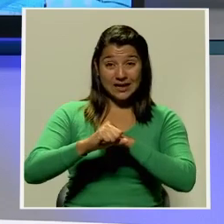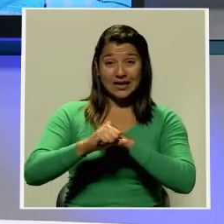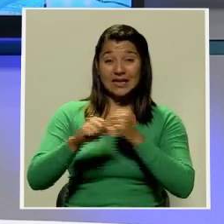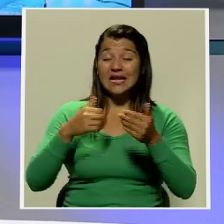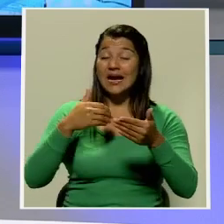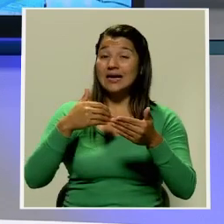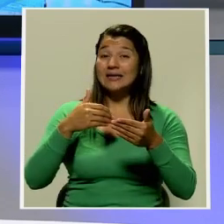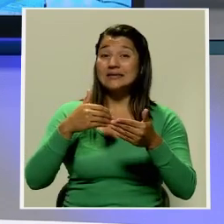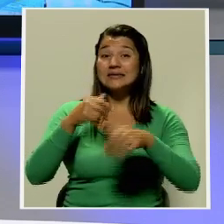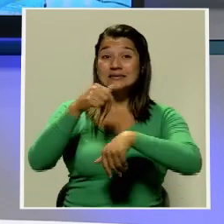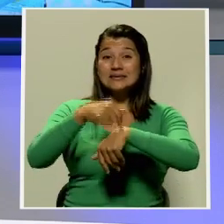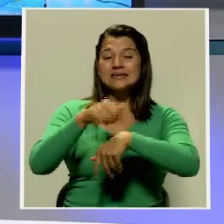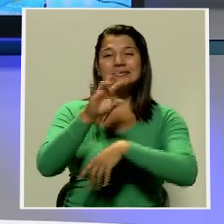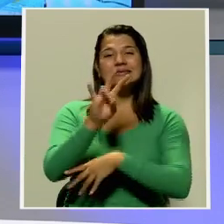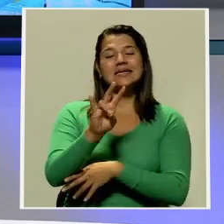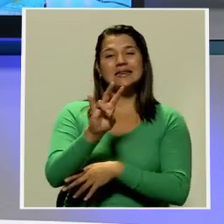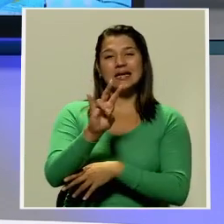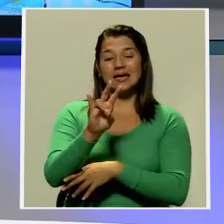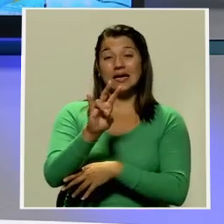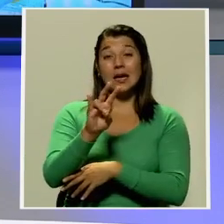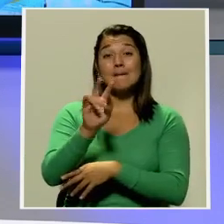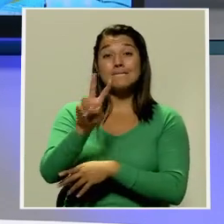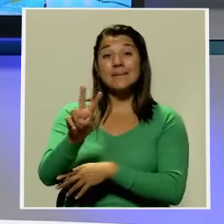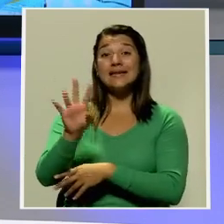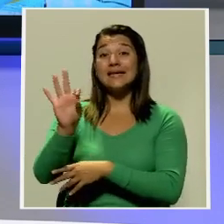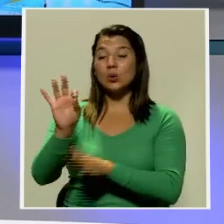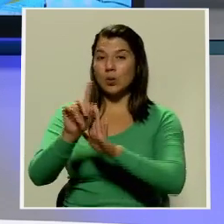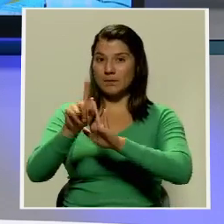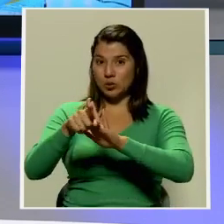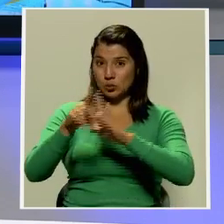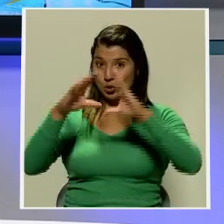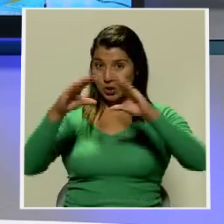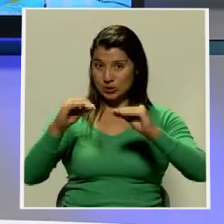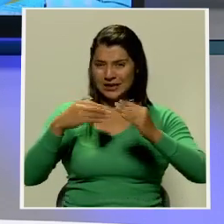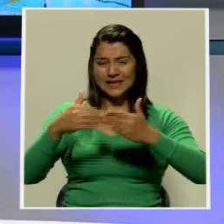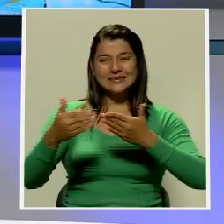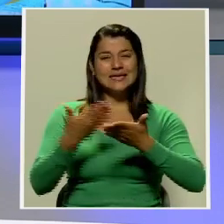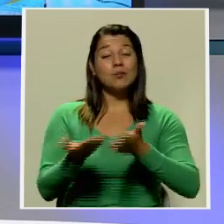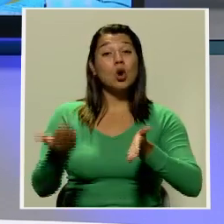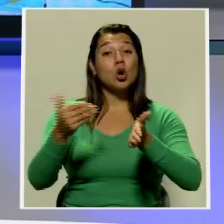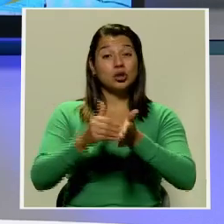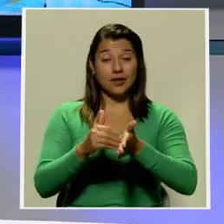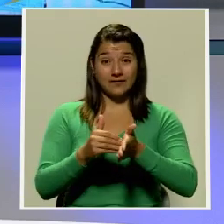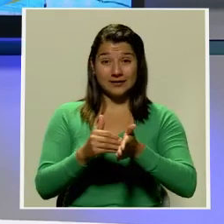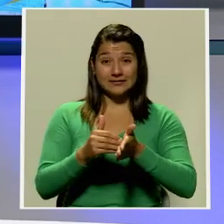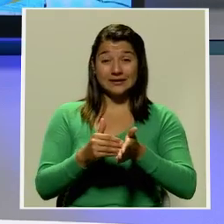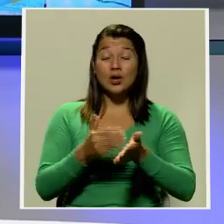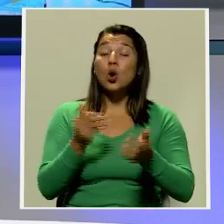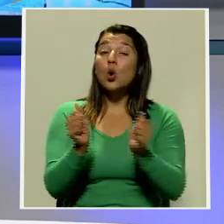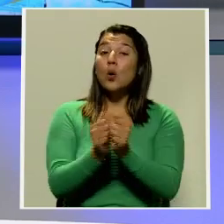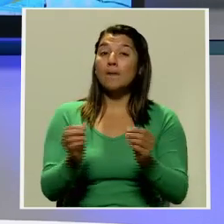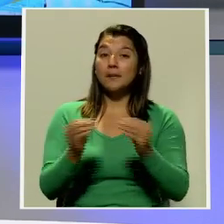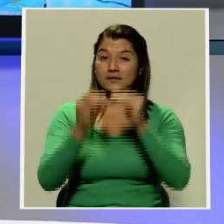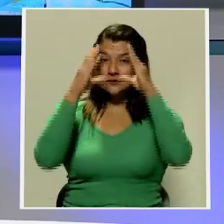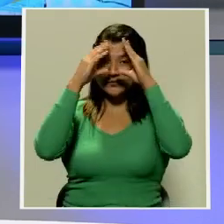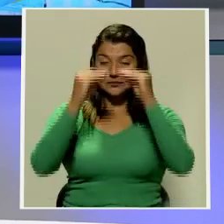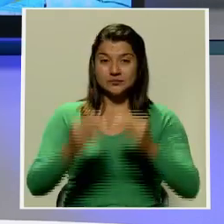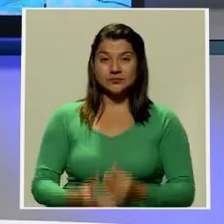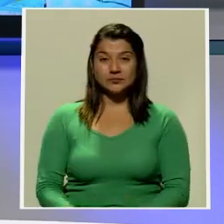comercial a las 7 de la noche con 29 minutos y ya regresamos, ya venimos con más información.